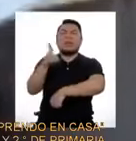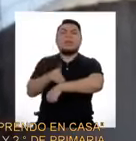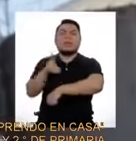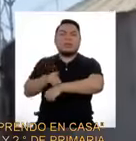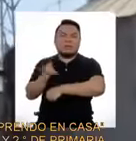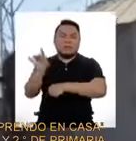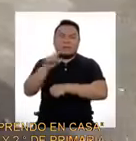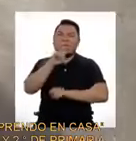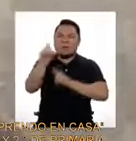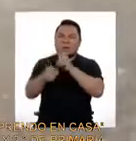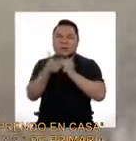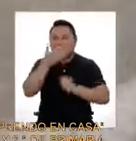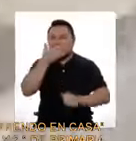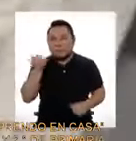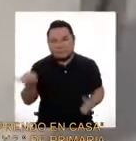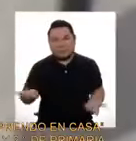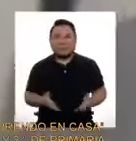etc.